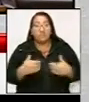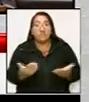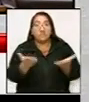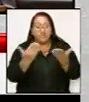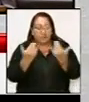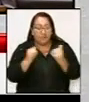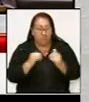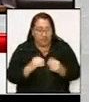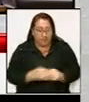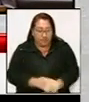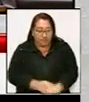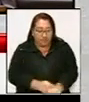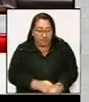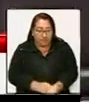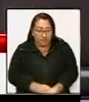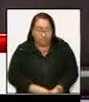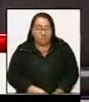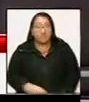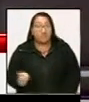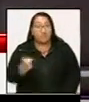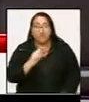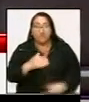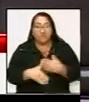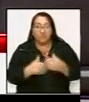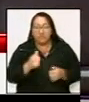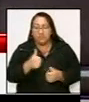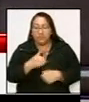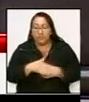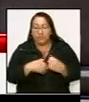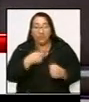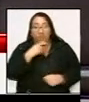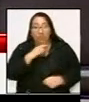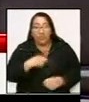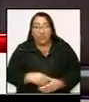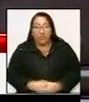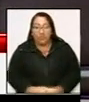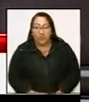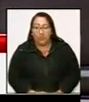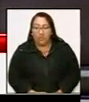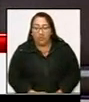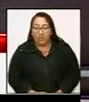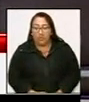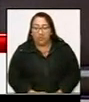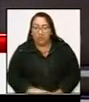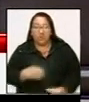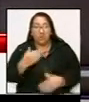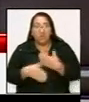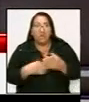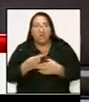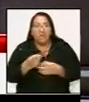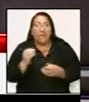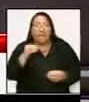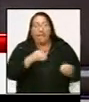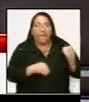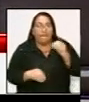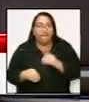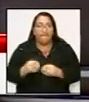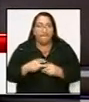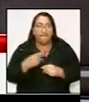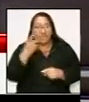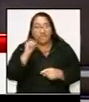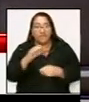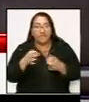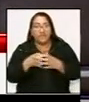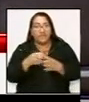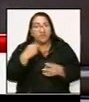cuenta no de los avances en pro de la mujer, sino de los avances de la implementación de la ideología